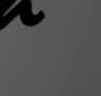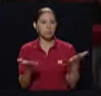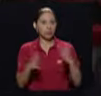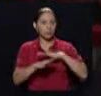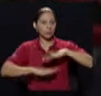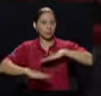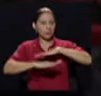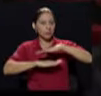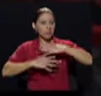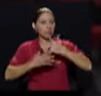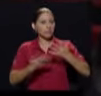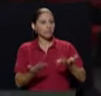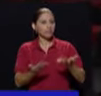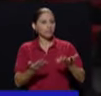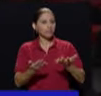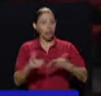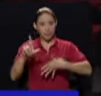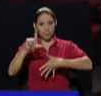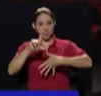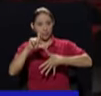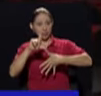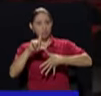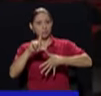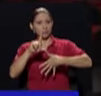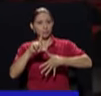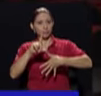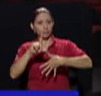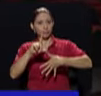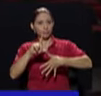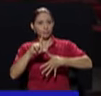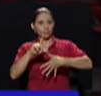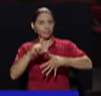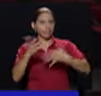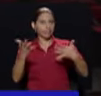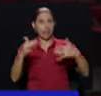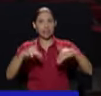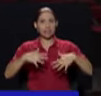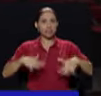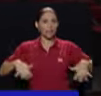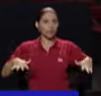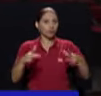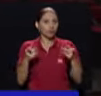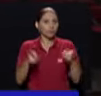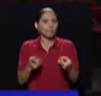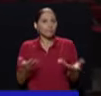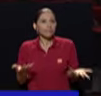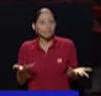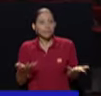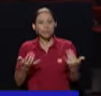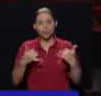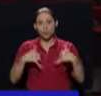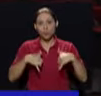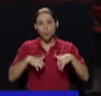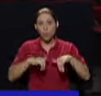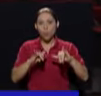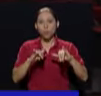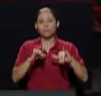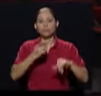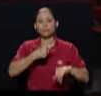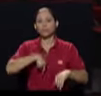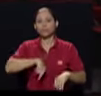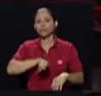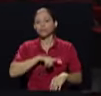Bueno, básicamente América Latina, aquí estamos, donde estamos, todavía